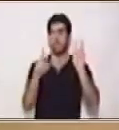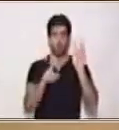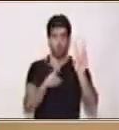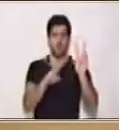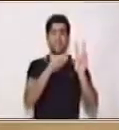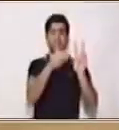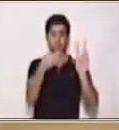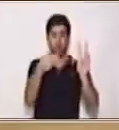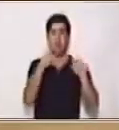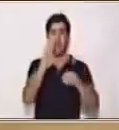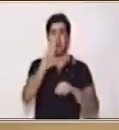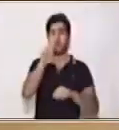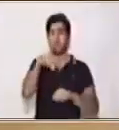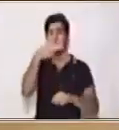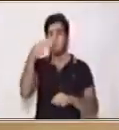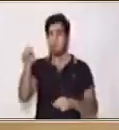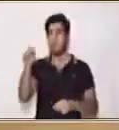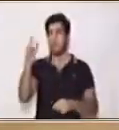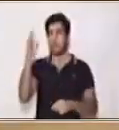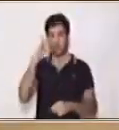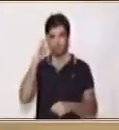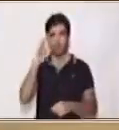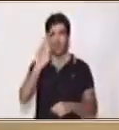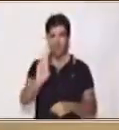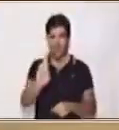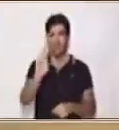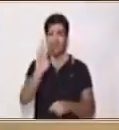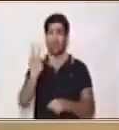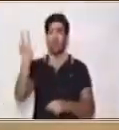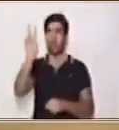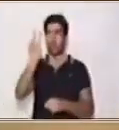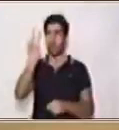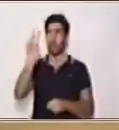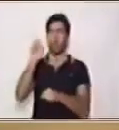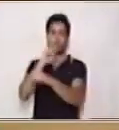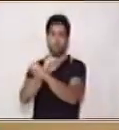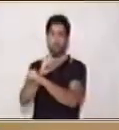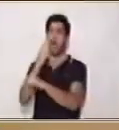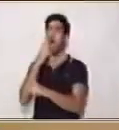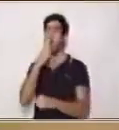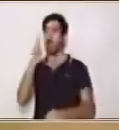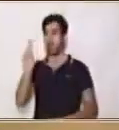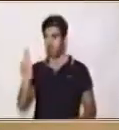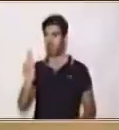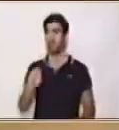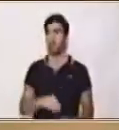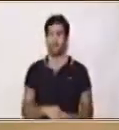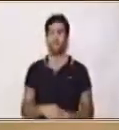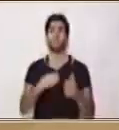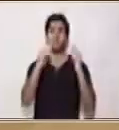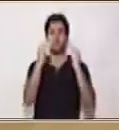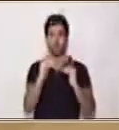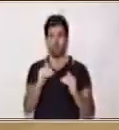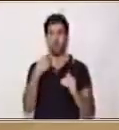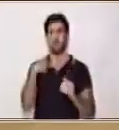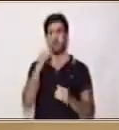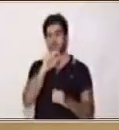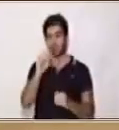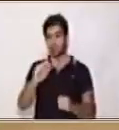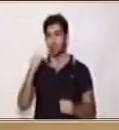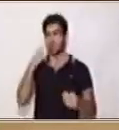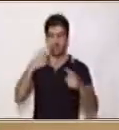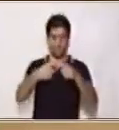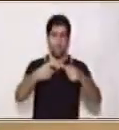el volumen del cilindro, vamos a recordarlo, es pi radio al cuadrado por la altura. Vamos con el cilindro